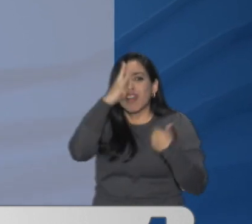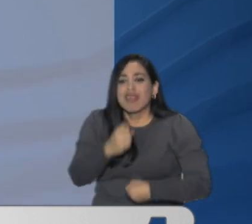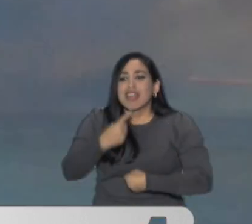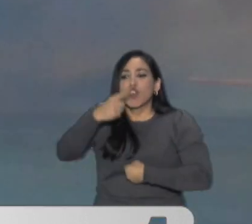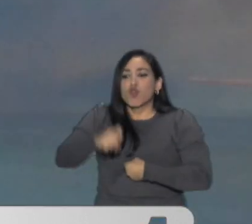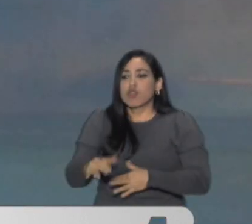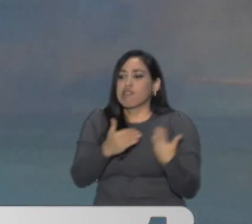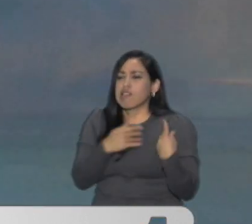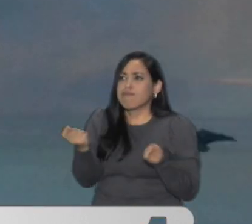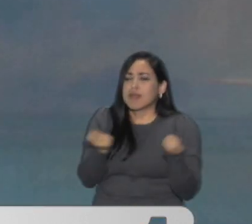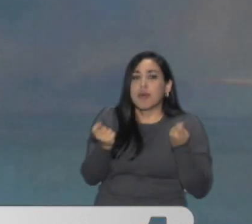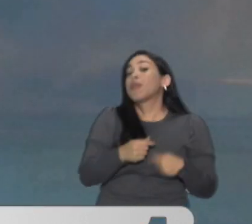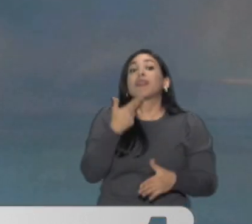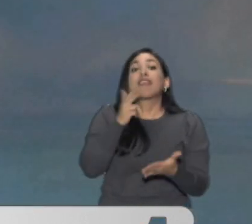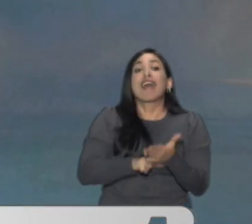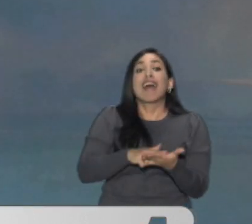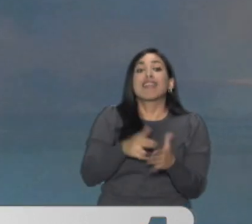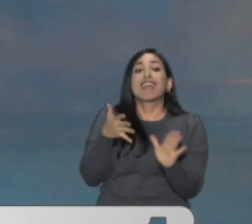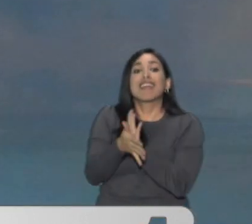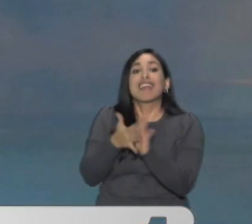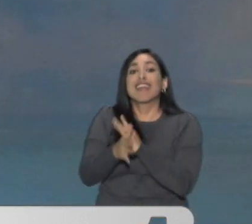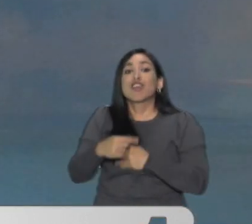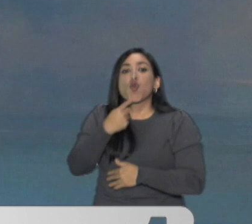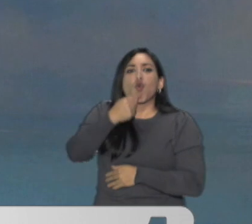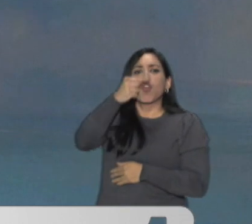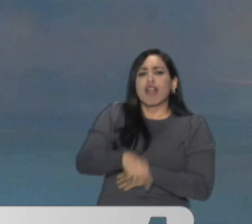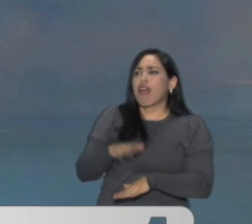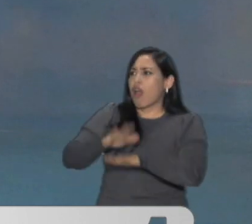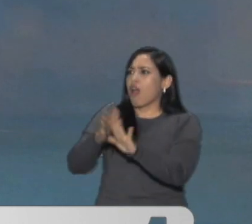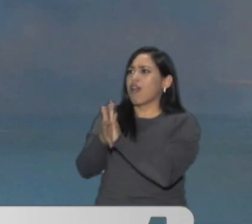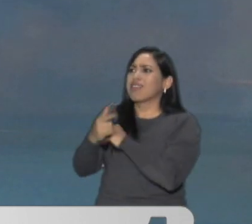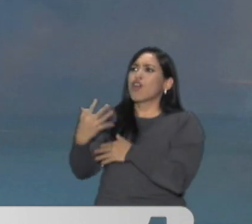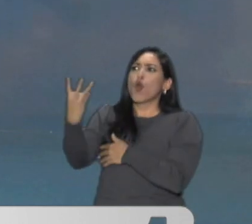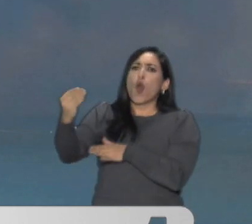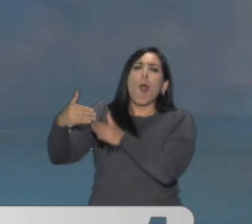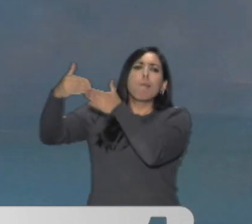ruso. Un comunicado de la Marina ucraniana sostiene que se